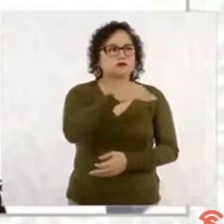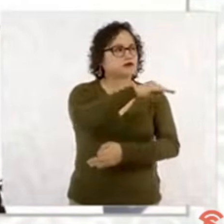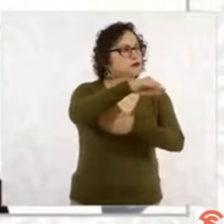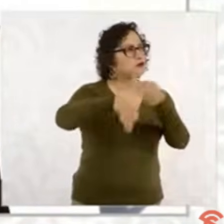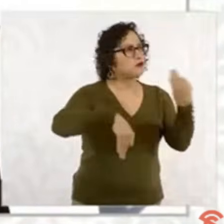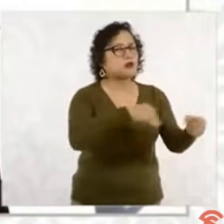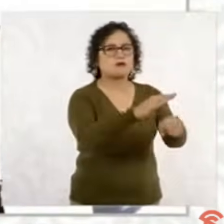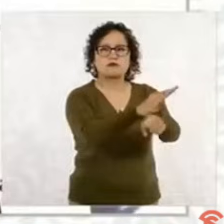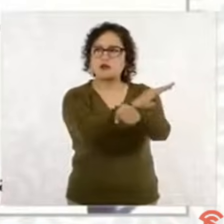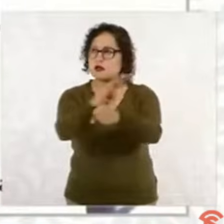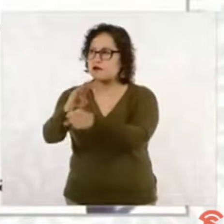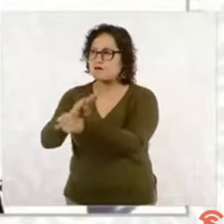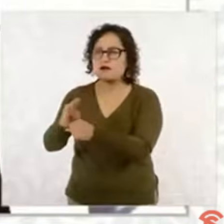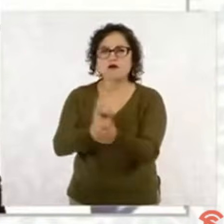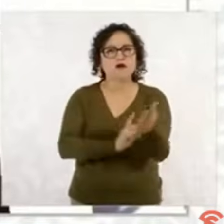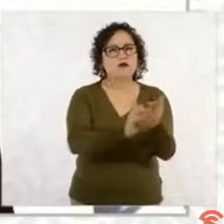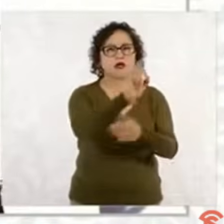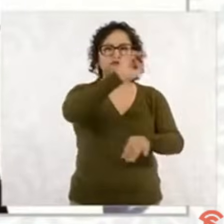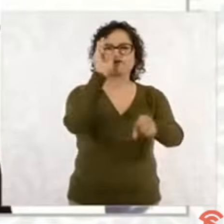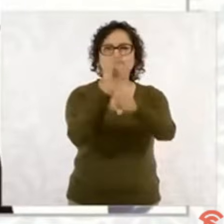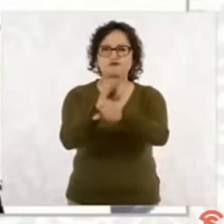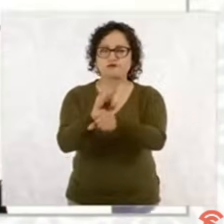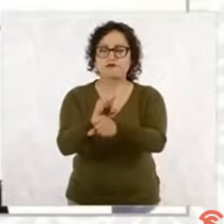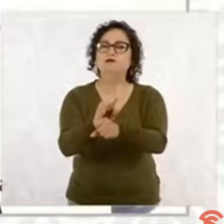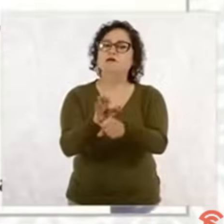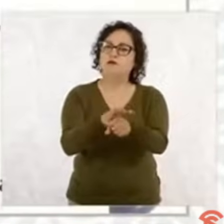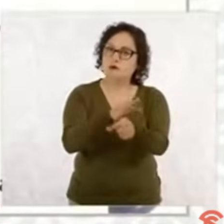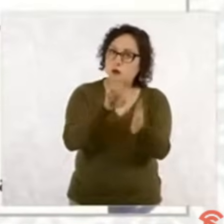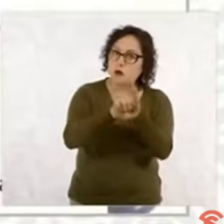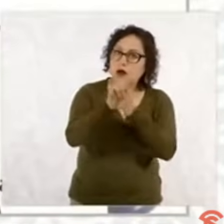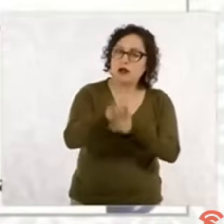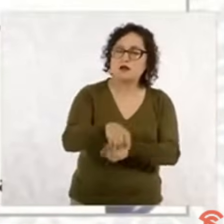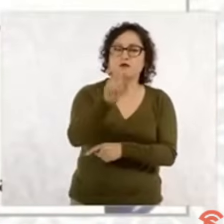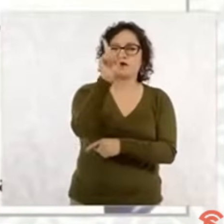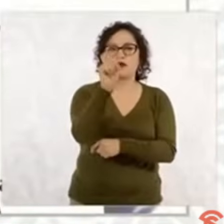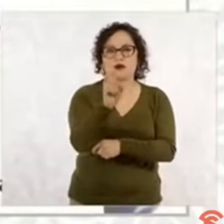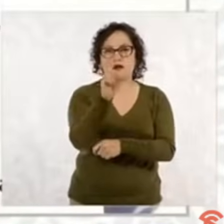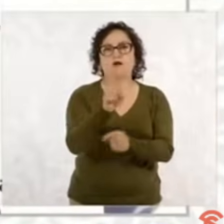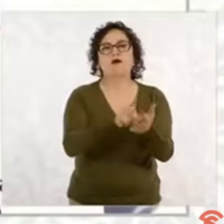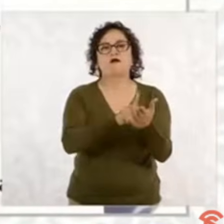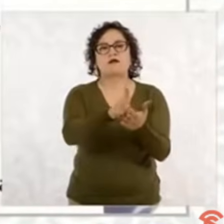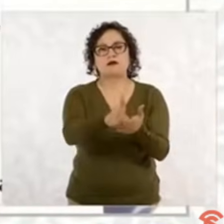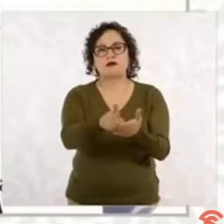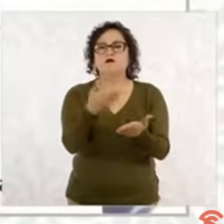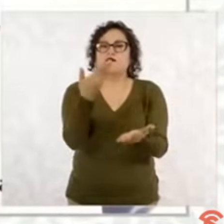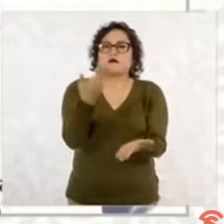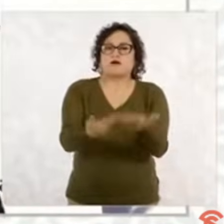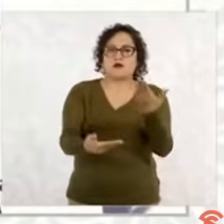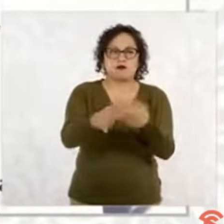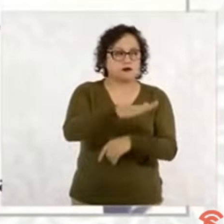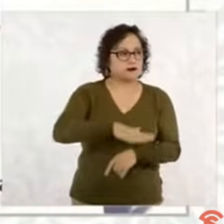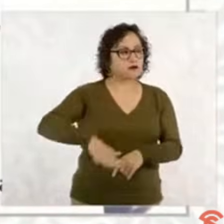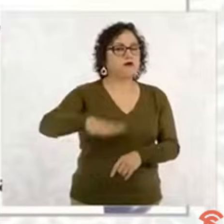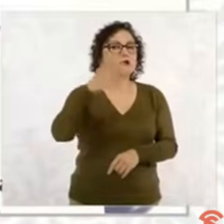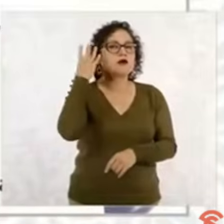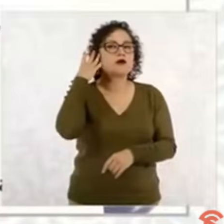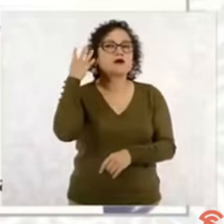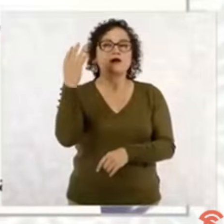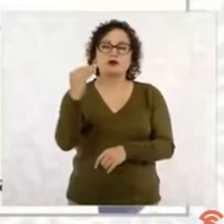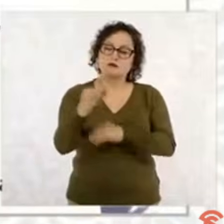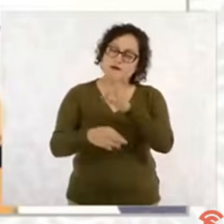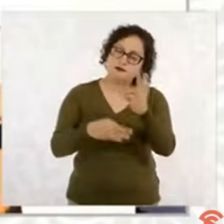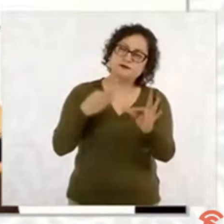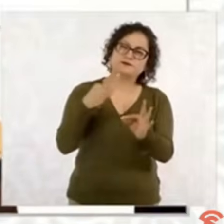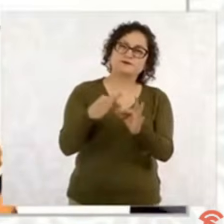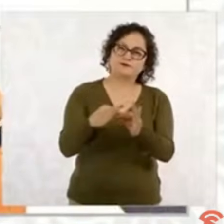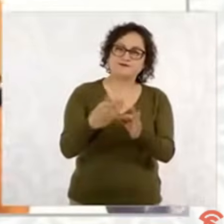garantizados nuestros derechos. Y el derecho al agua se convierte en una realidad con esta obra que da viabilidad, como lo decía el director de